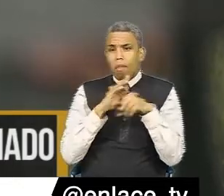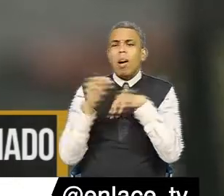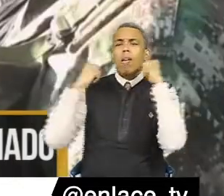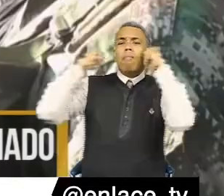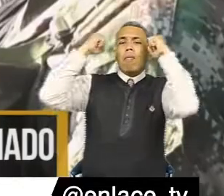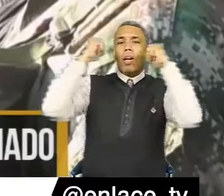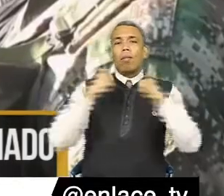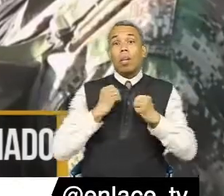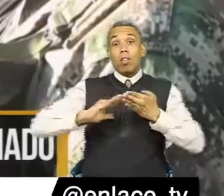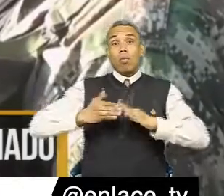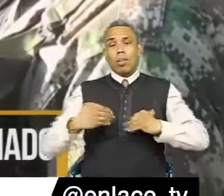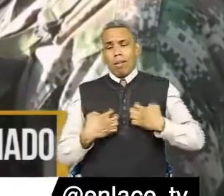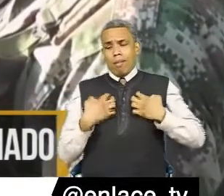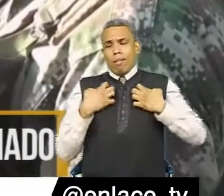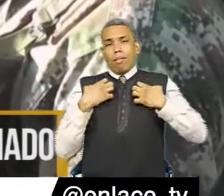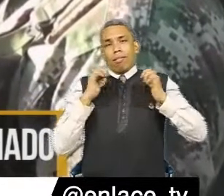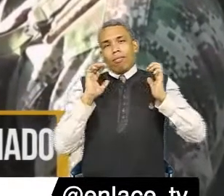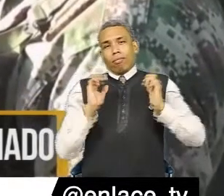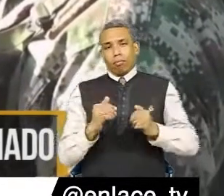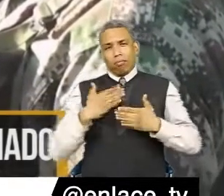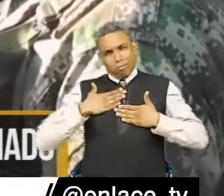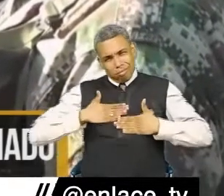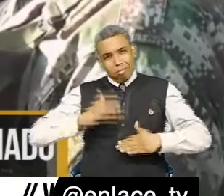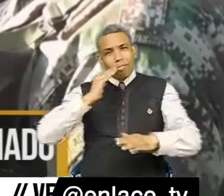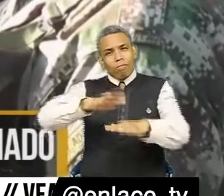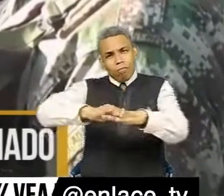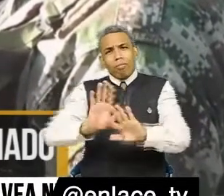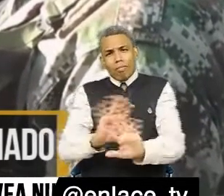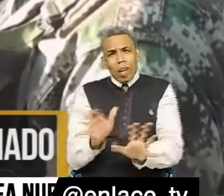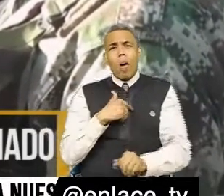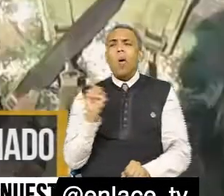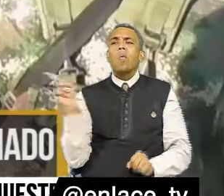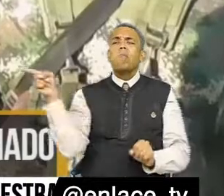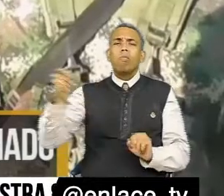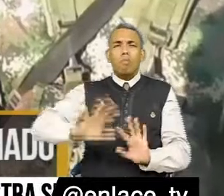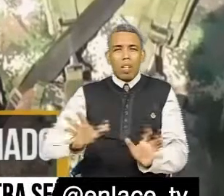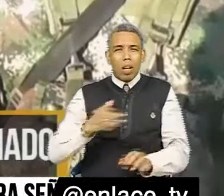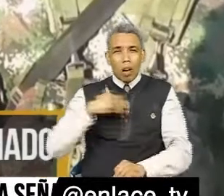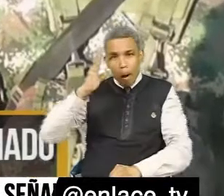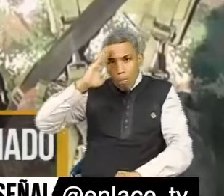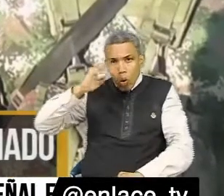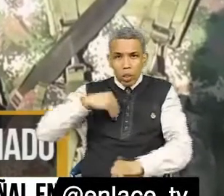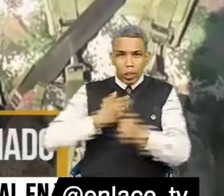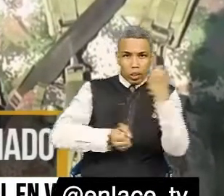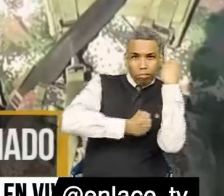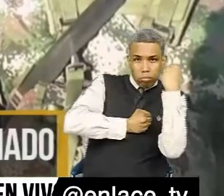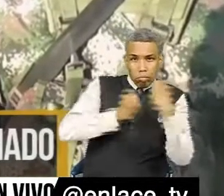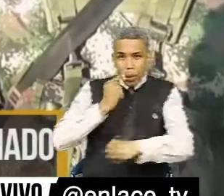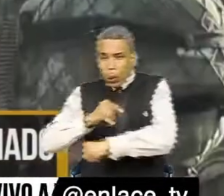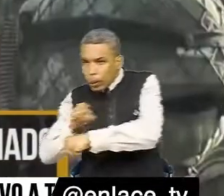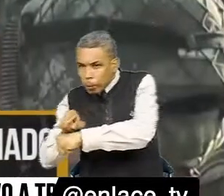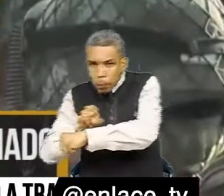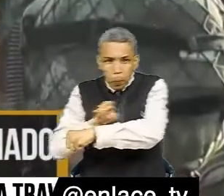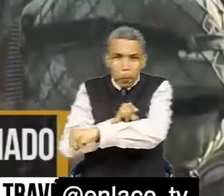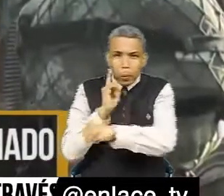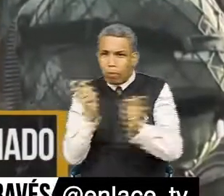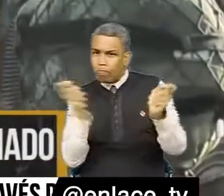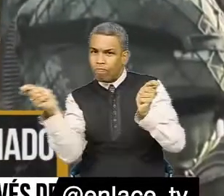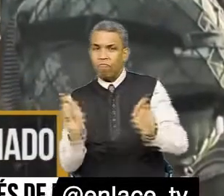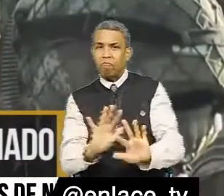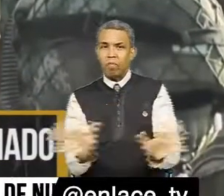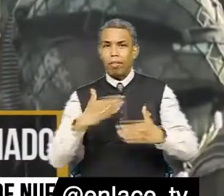medio y las autoridades afirman que ya se han implementado las respectivas medidas de seguridad para mitigar cualquier acto delictivo que atente